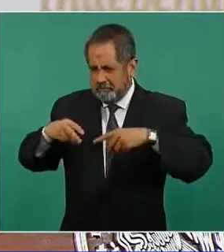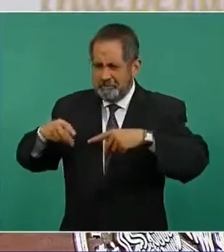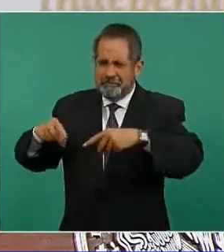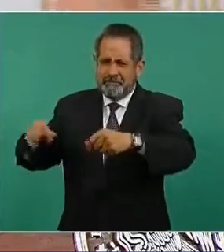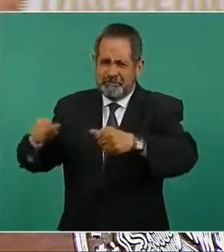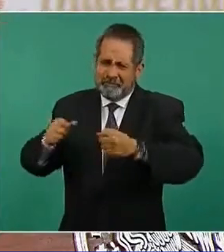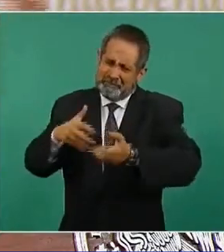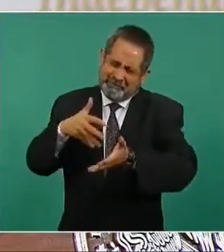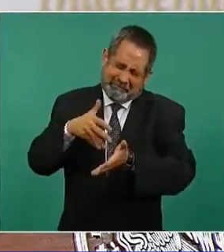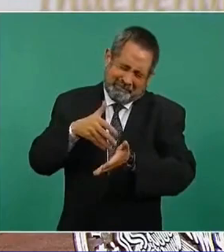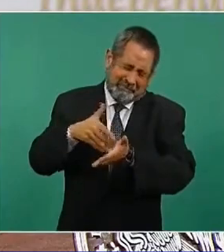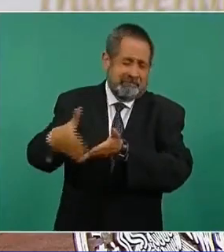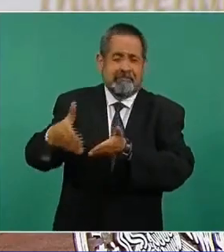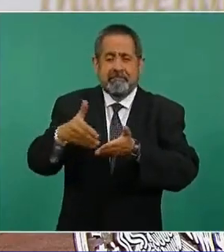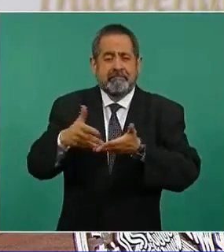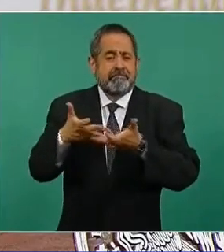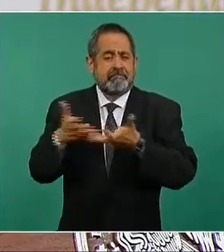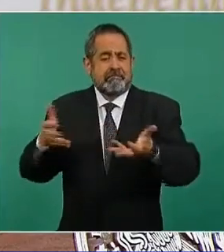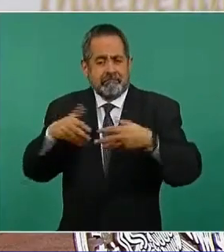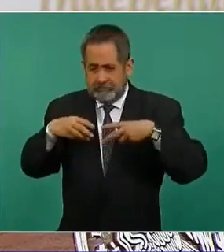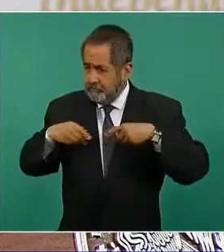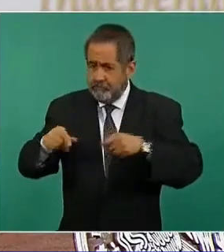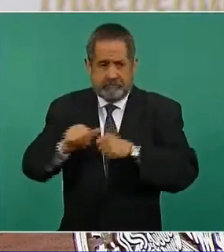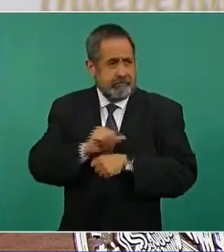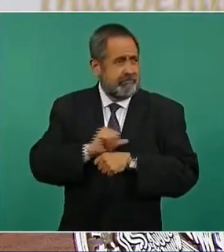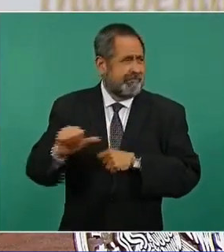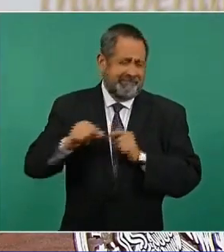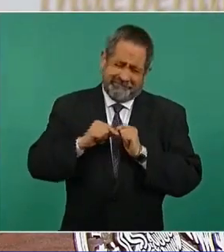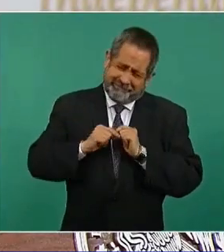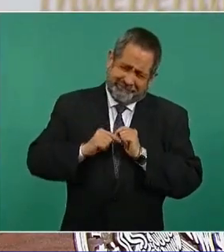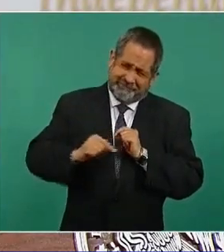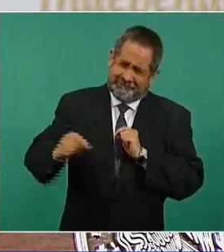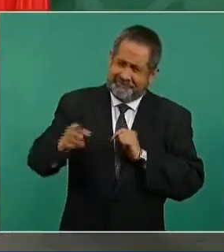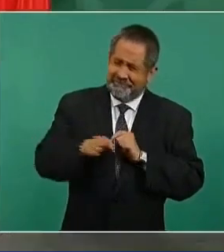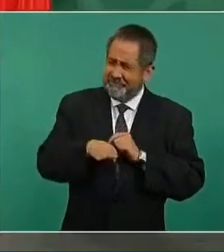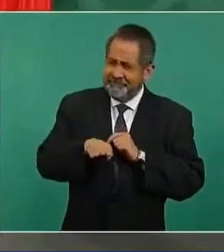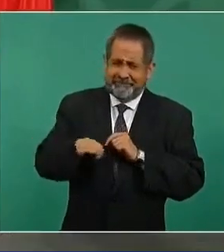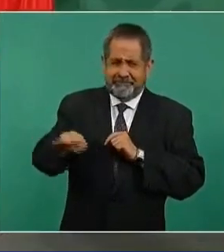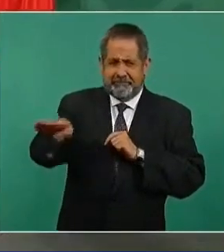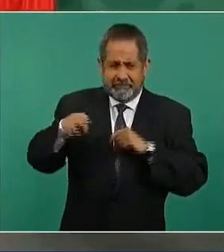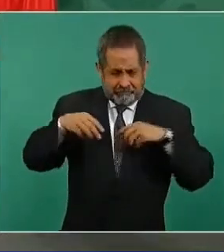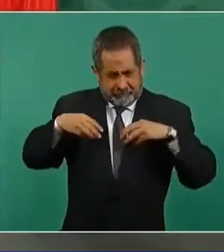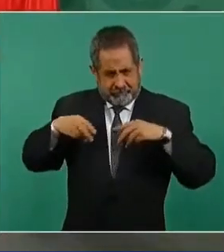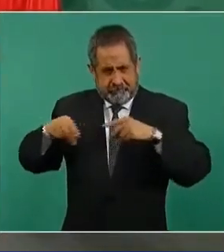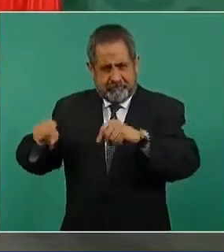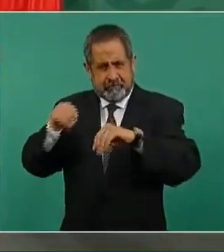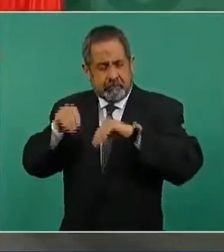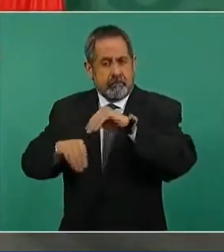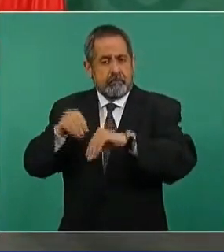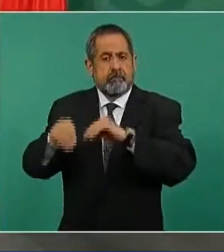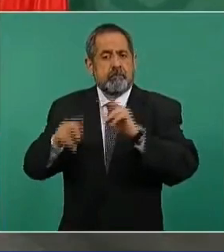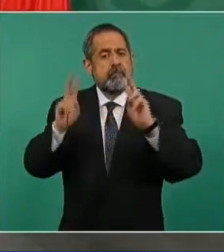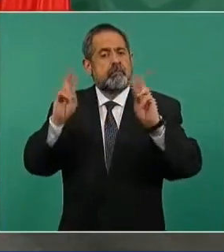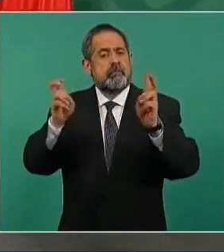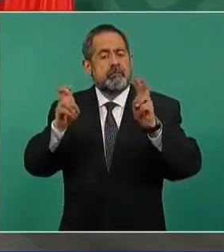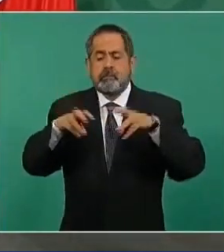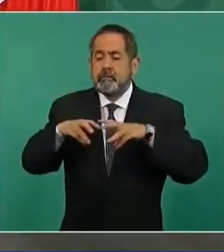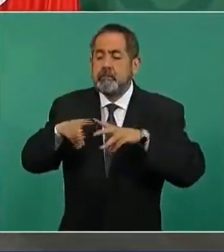miles de hectáreas, en toda la ruta se está aplicando el programa Sembrando